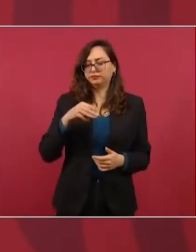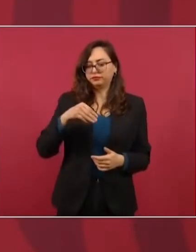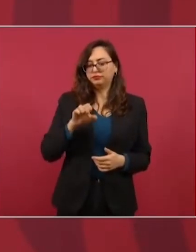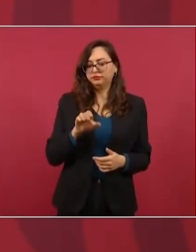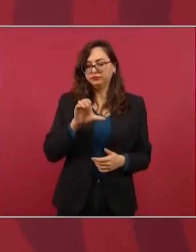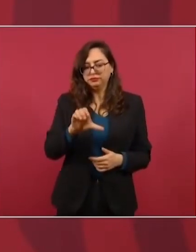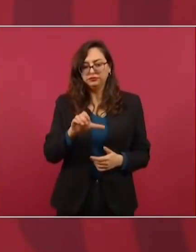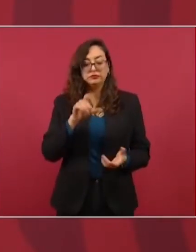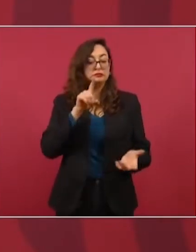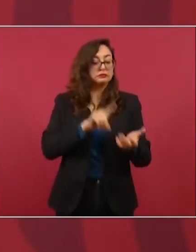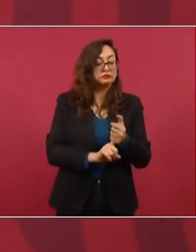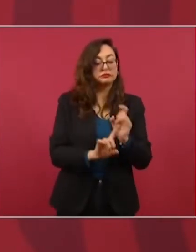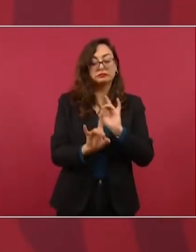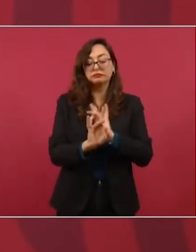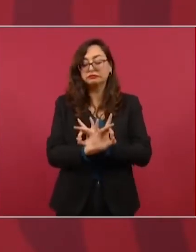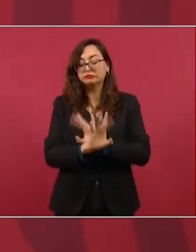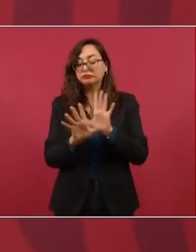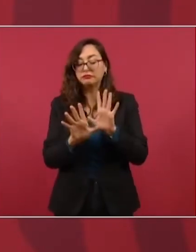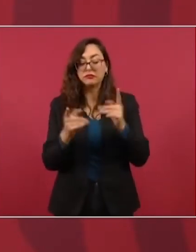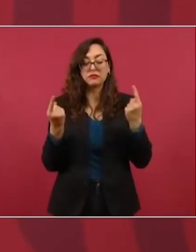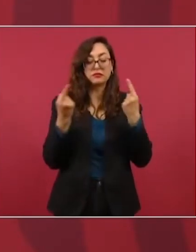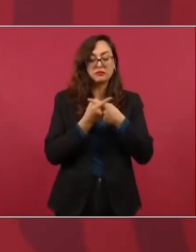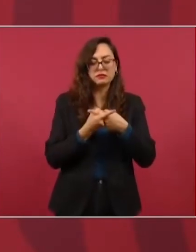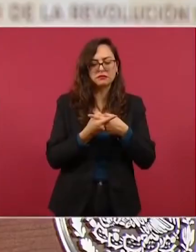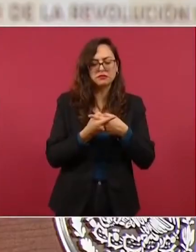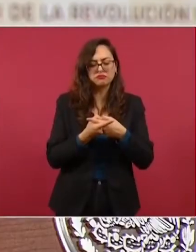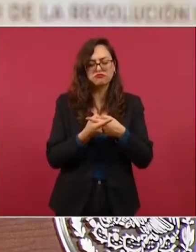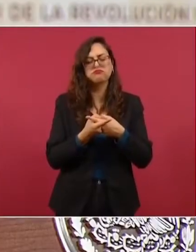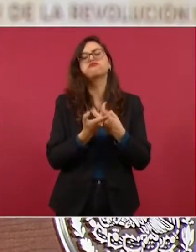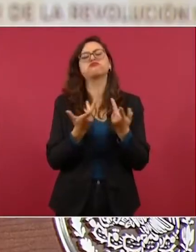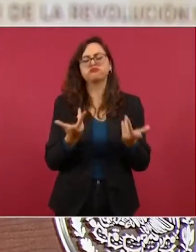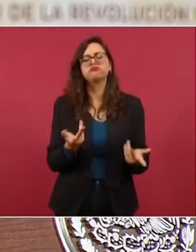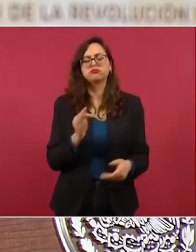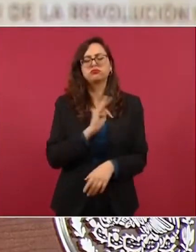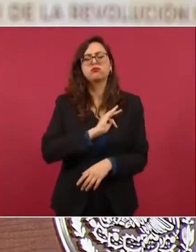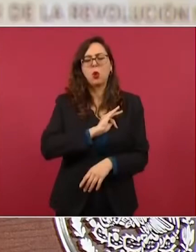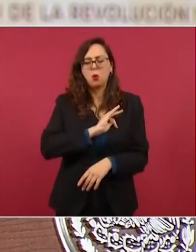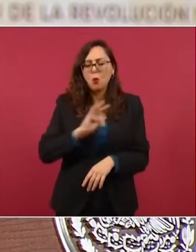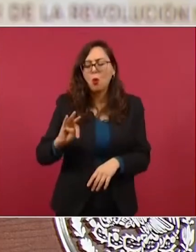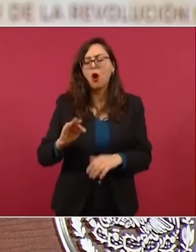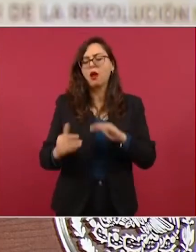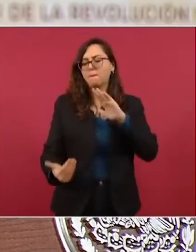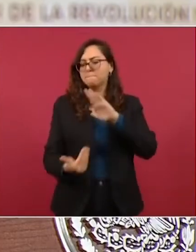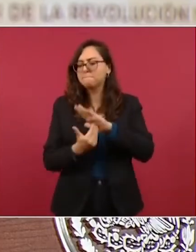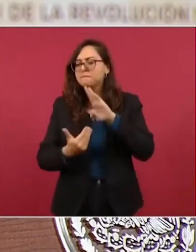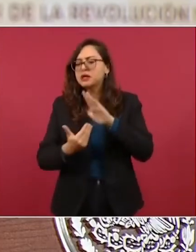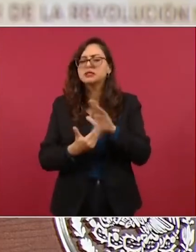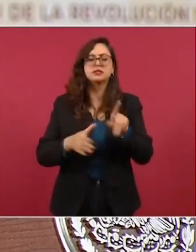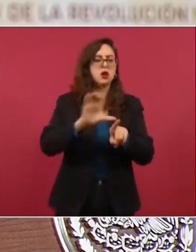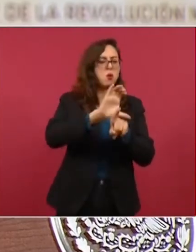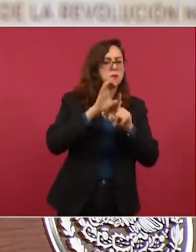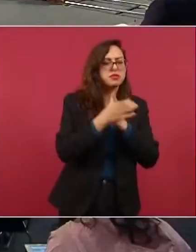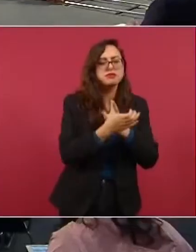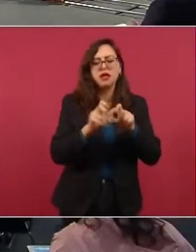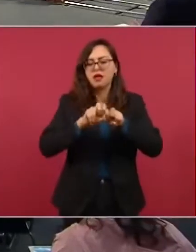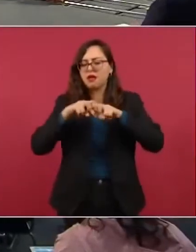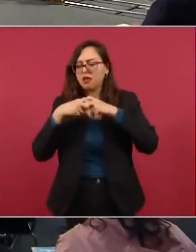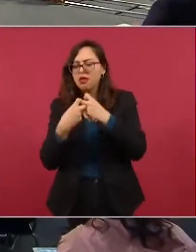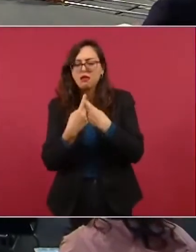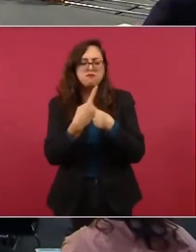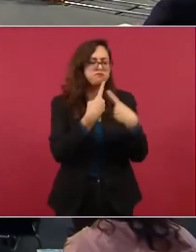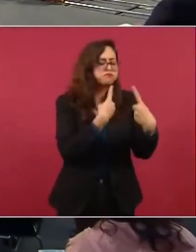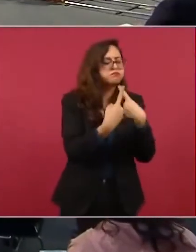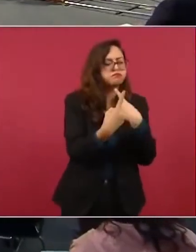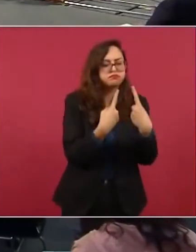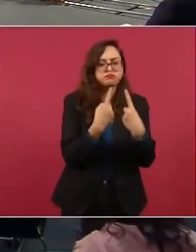de la Administración Federal, pues pese a que en el papel hay un 50-50 entre secretarias y secretarios, estos últimos son los